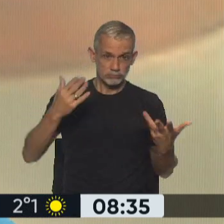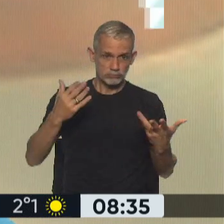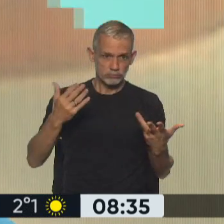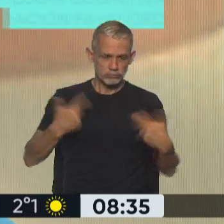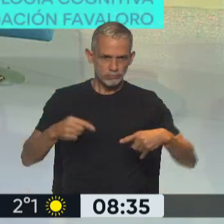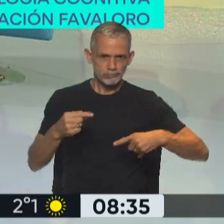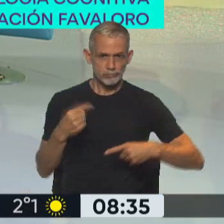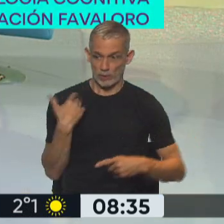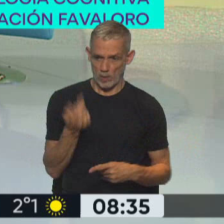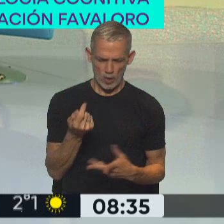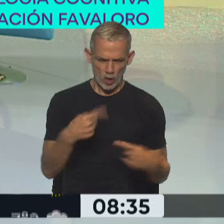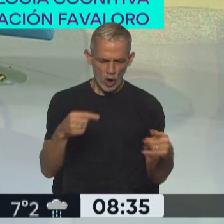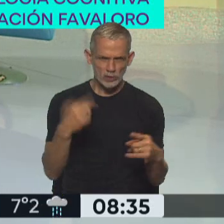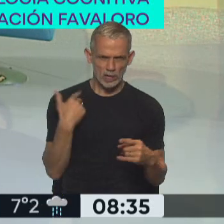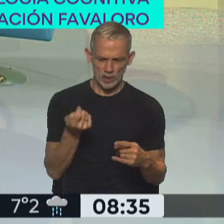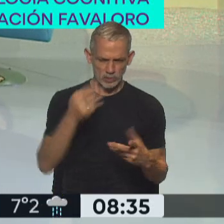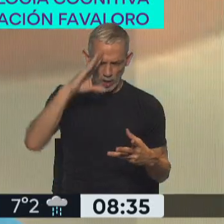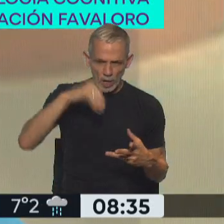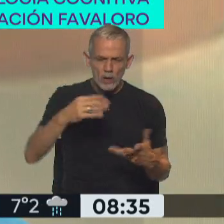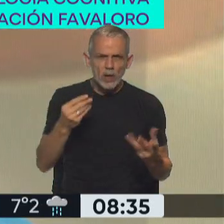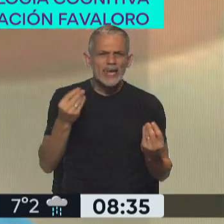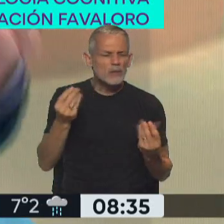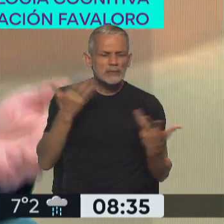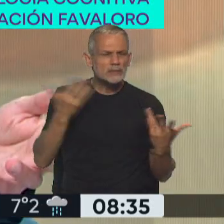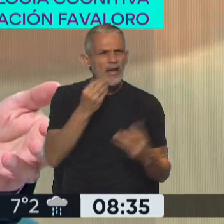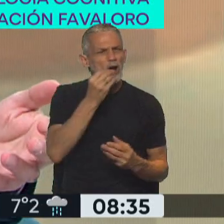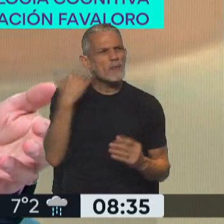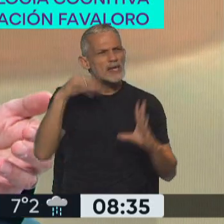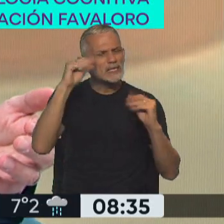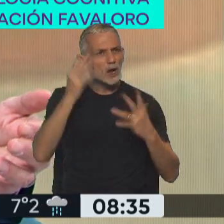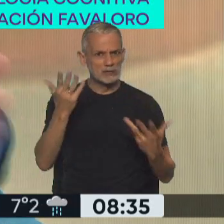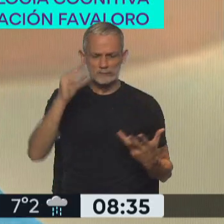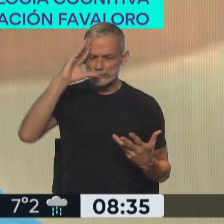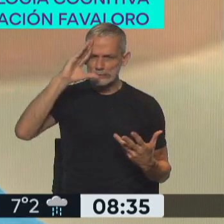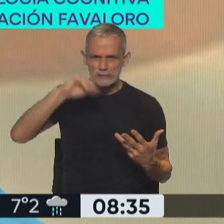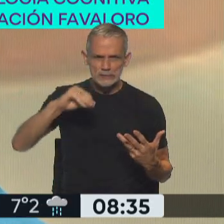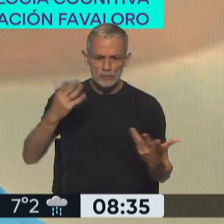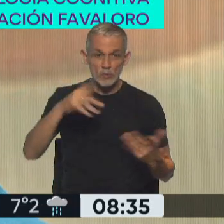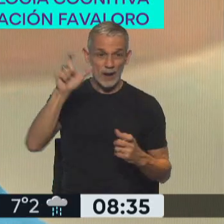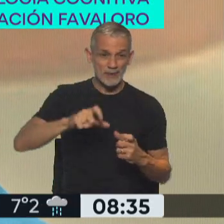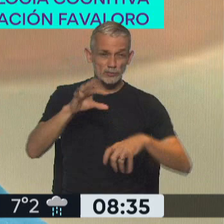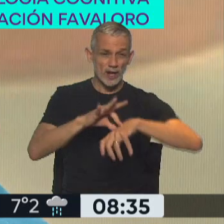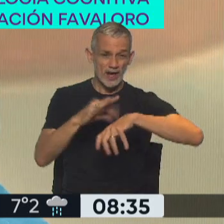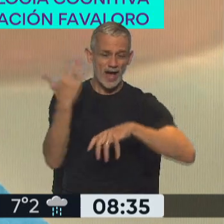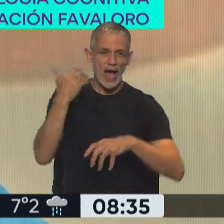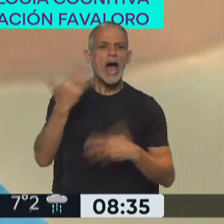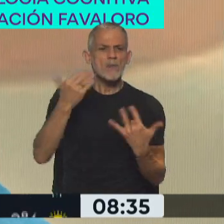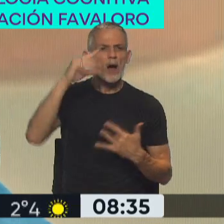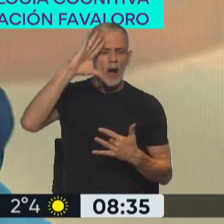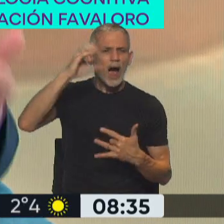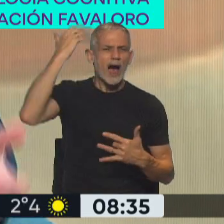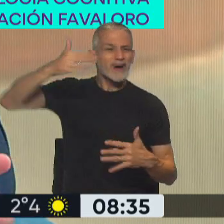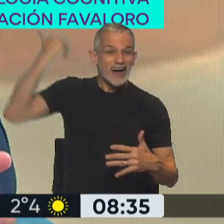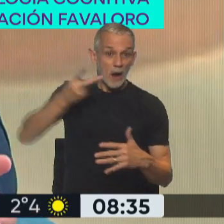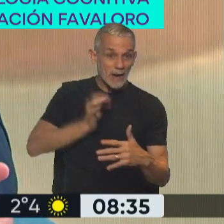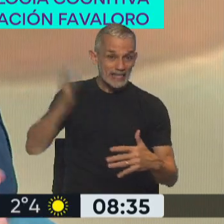hechos recientes. Es decir, no acordarme qué pasó, qué comí ayer a la noche, pero una persona con Alzheimer puede acordarse cosas que pasaron